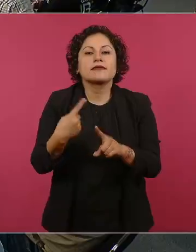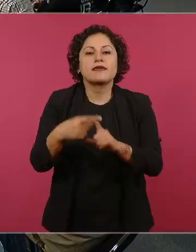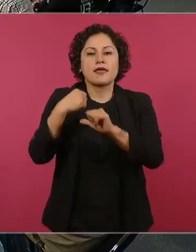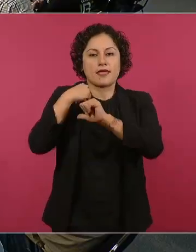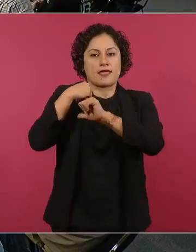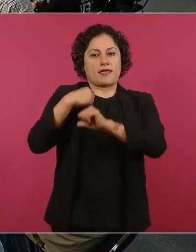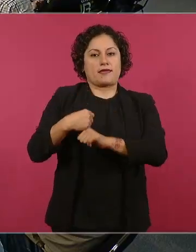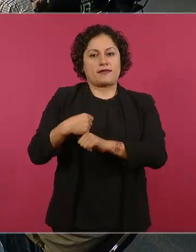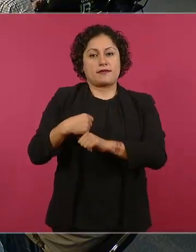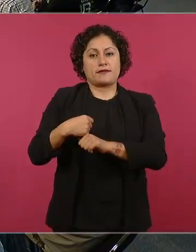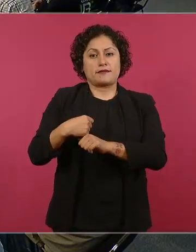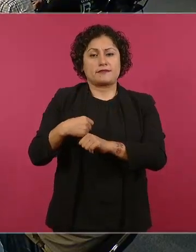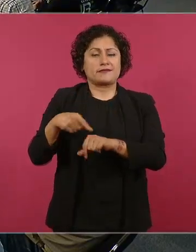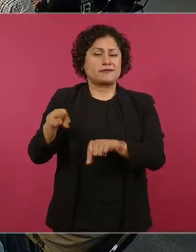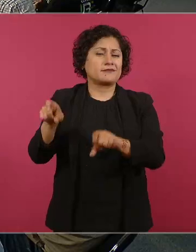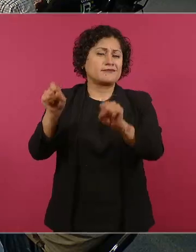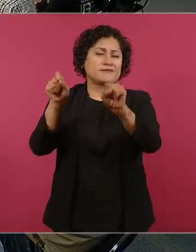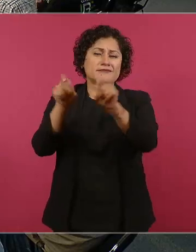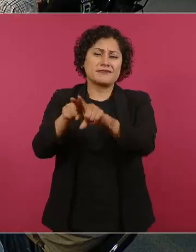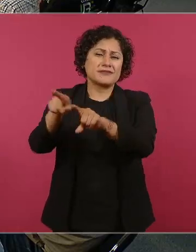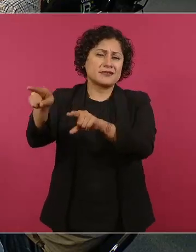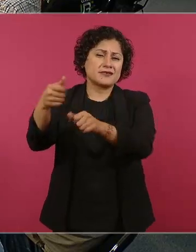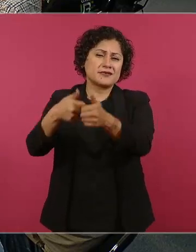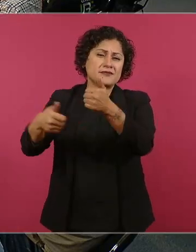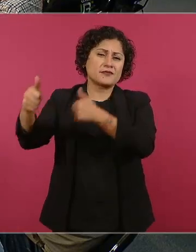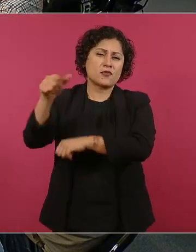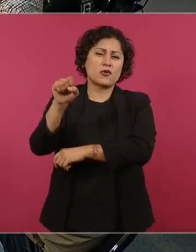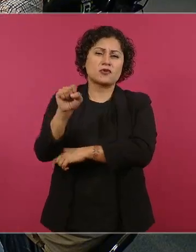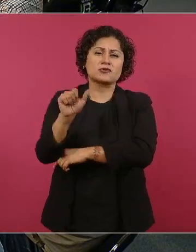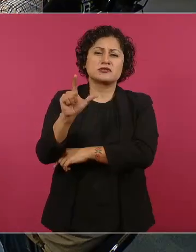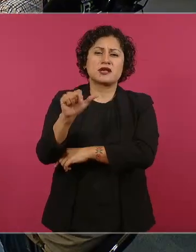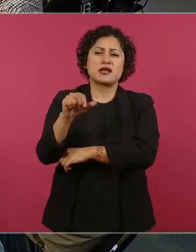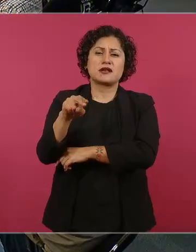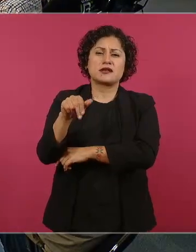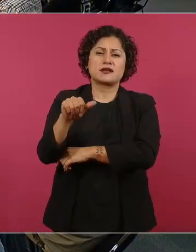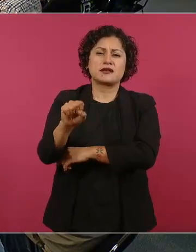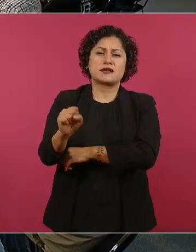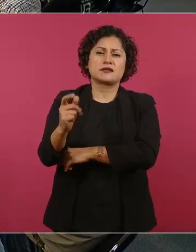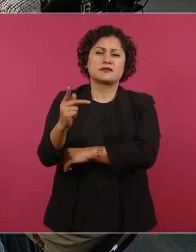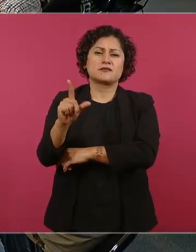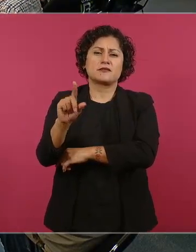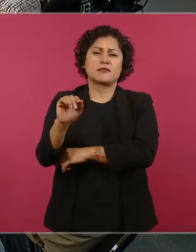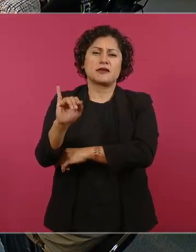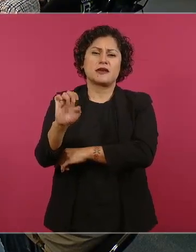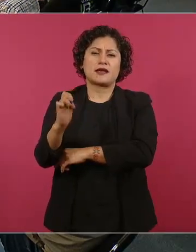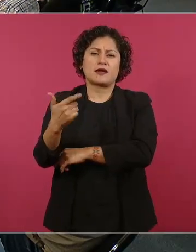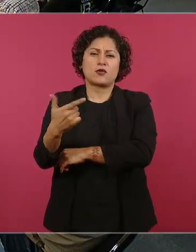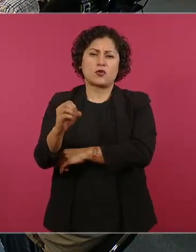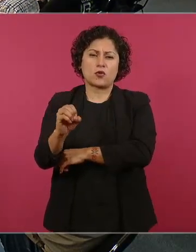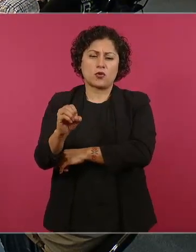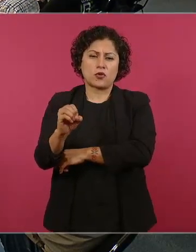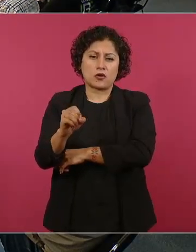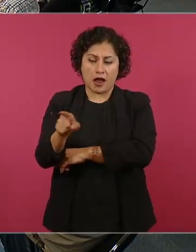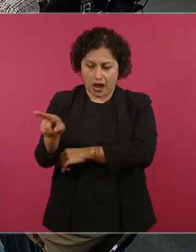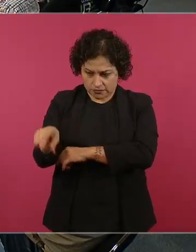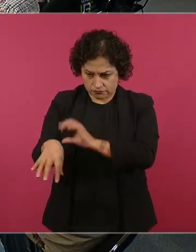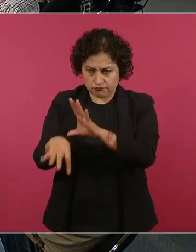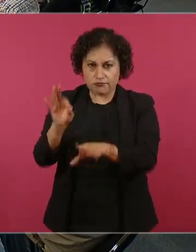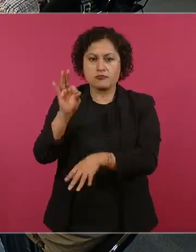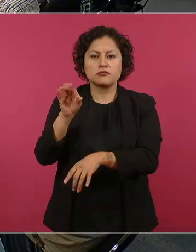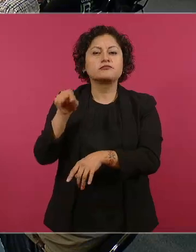El mismo Salinas Pliego, a ver si lo encuentras, en una